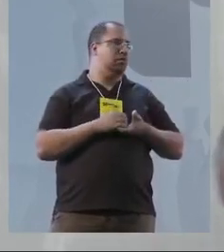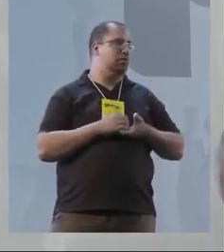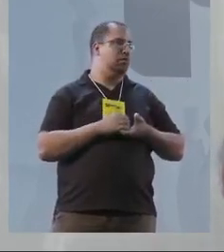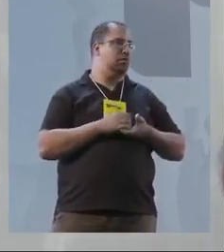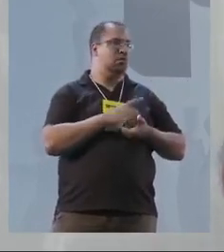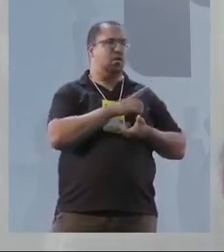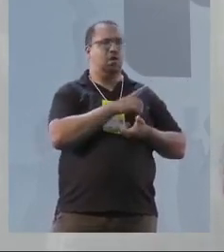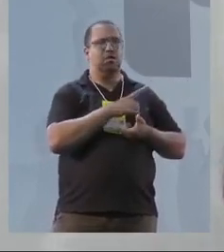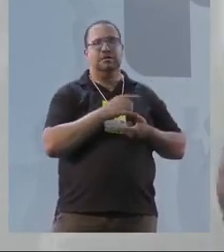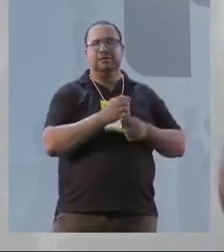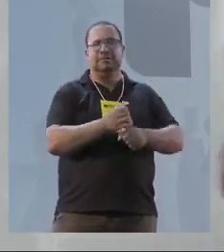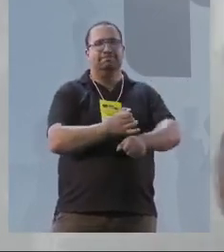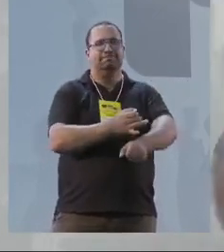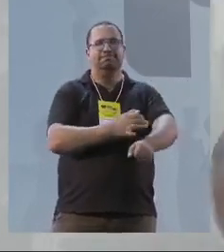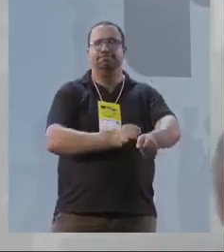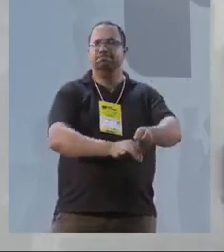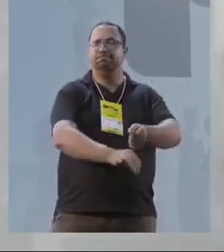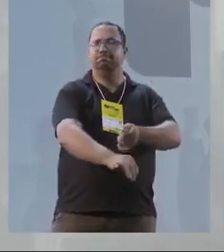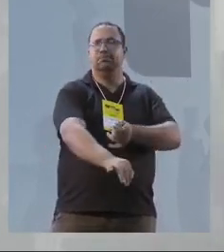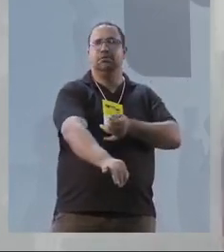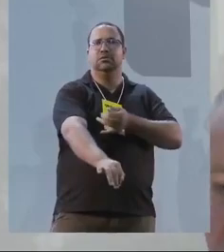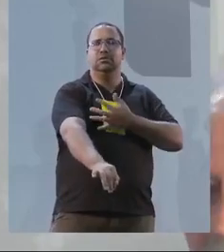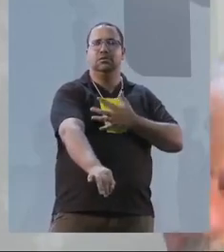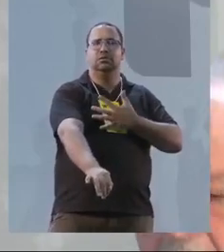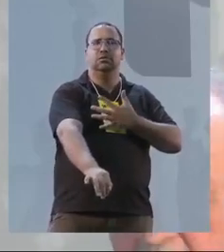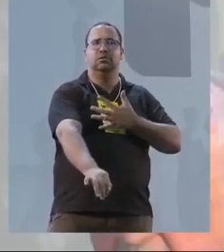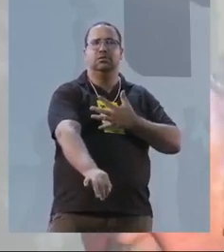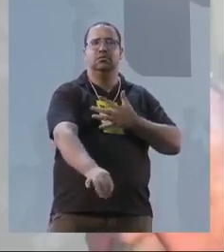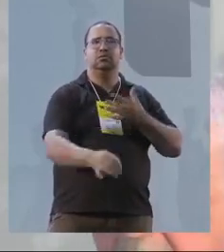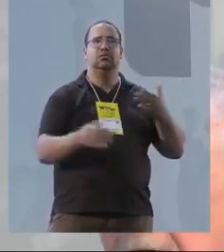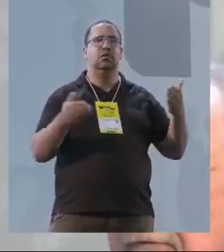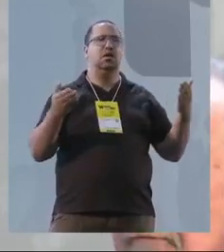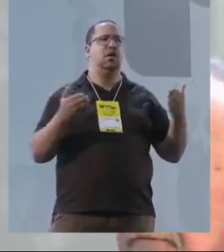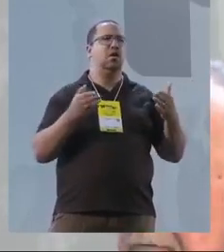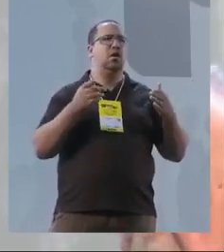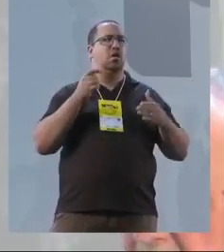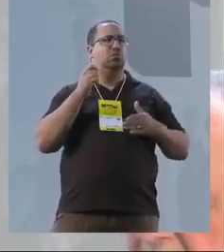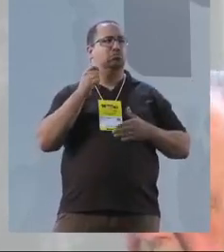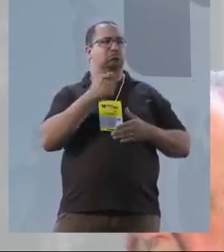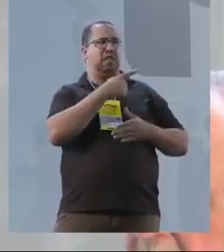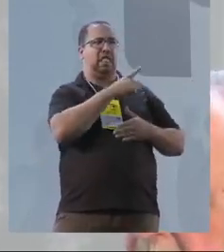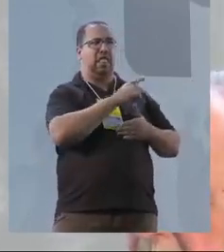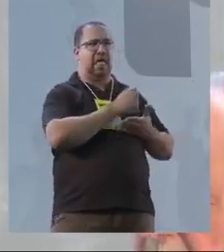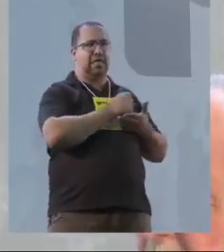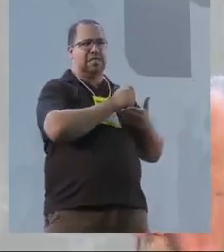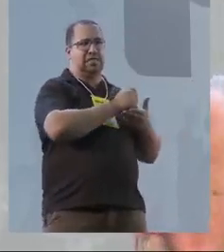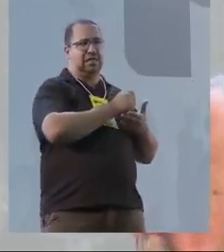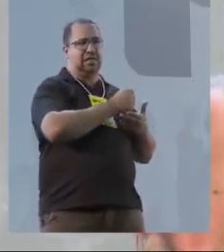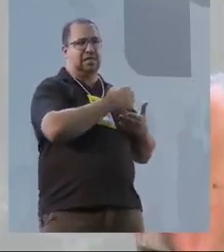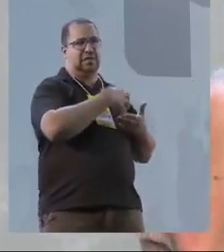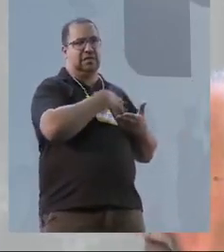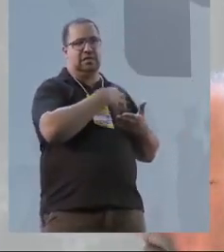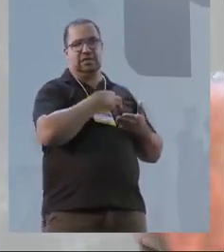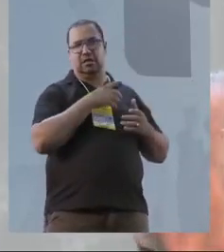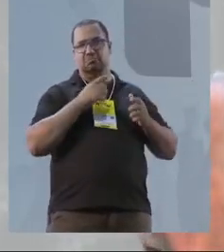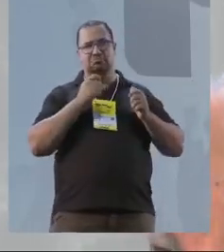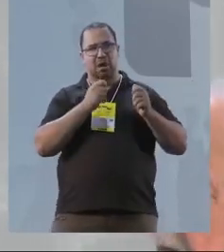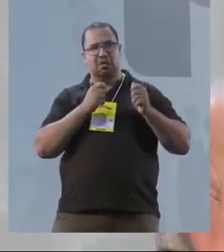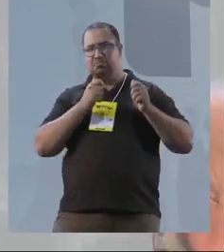estamos muy emocionados. Esas banderas argentinas en sus manos, flameando,